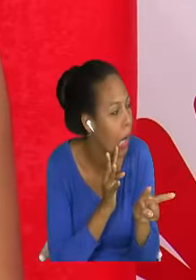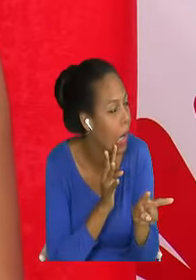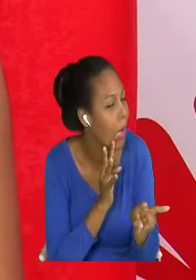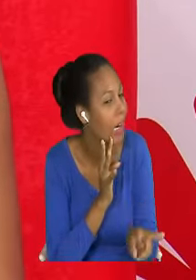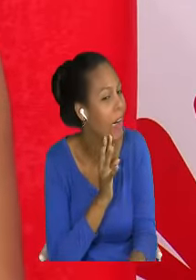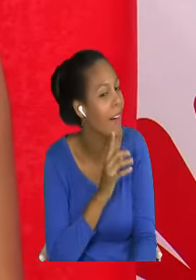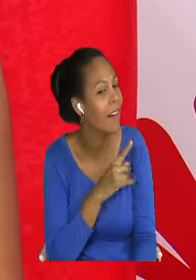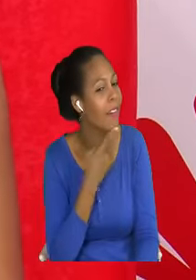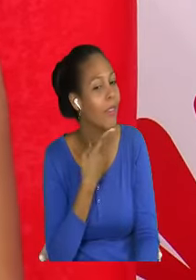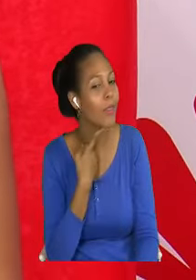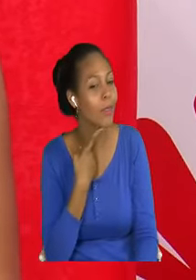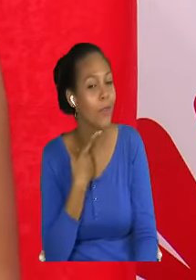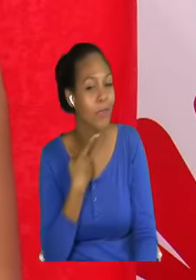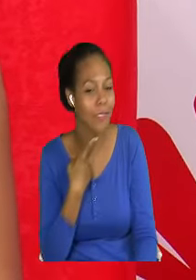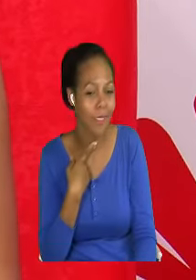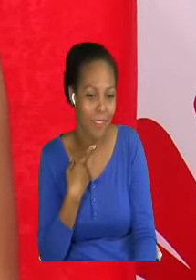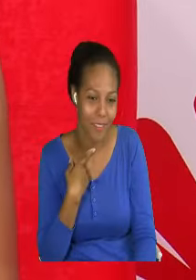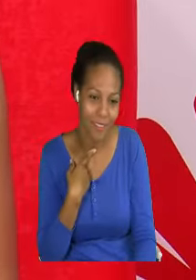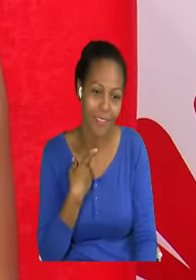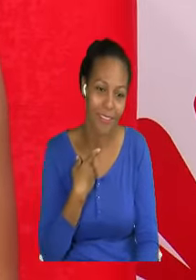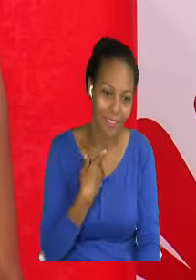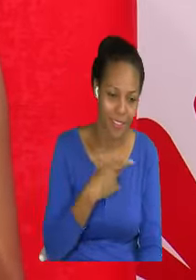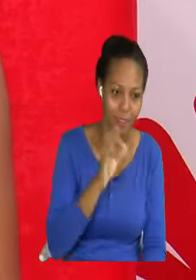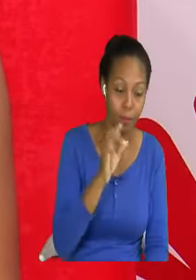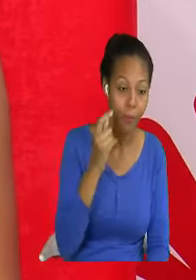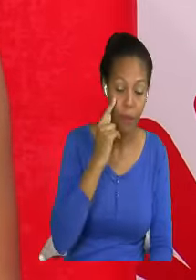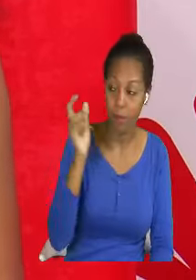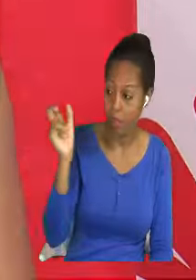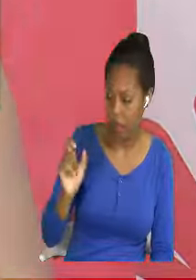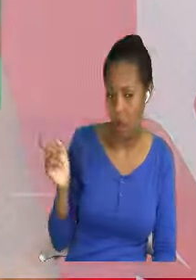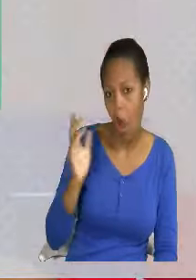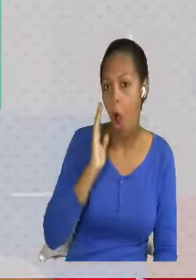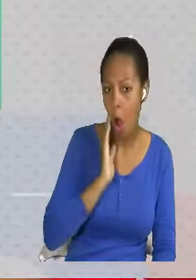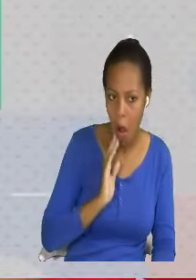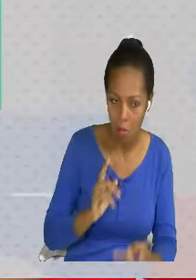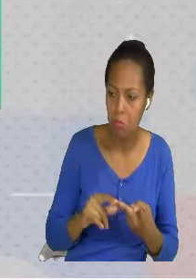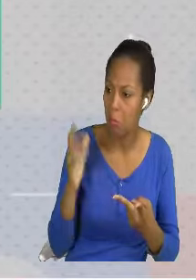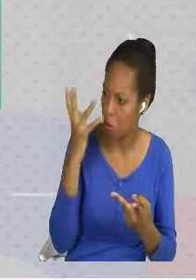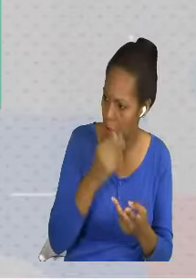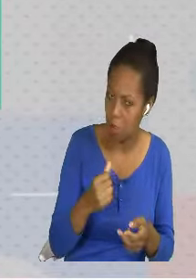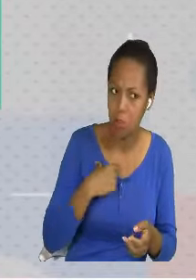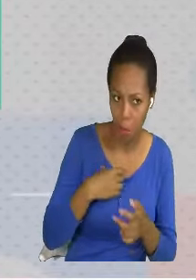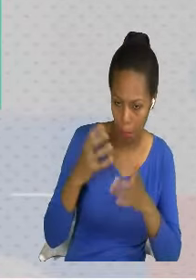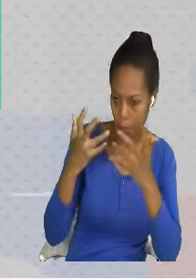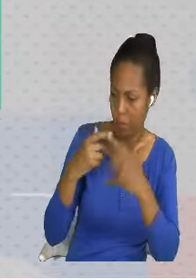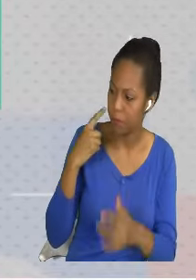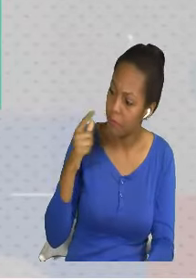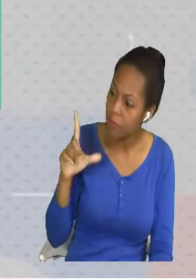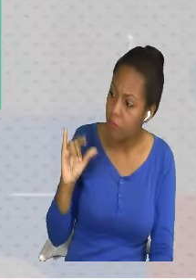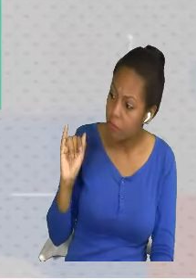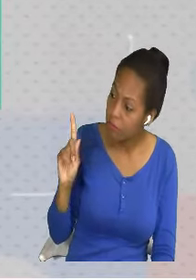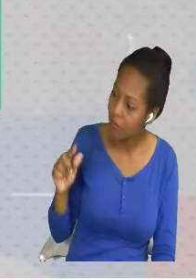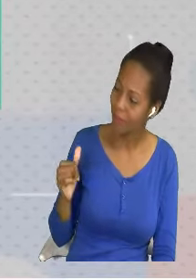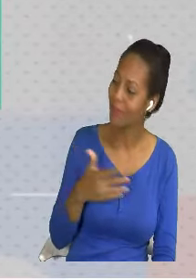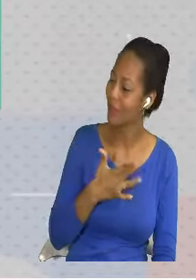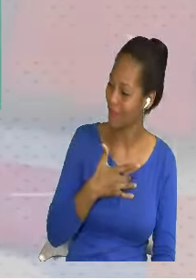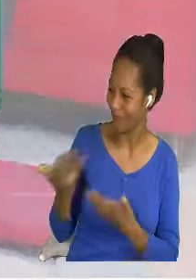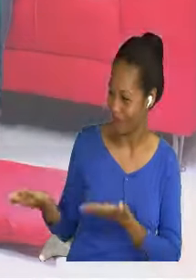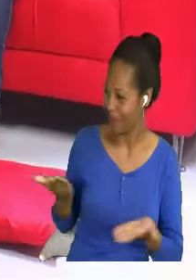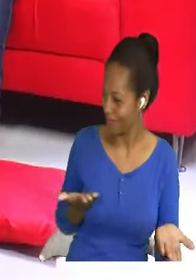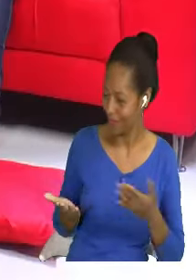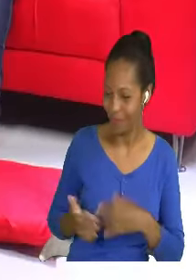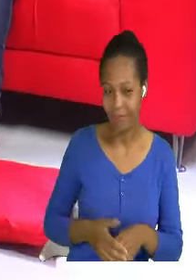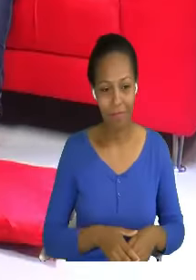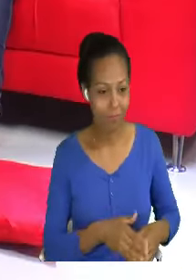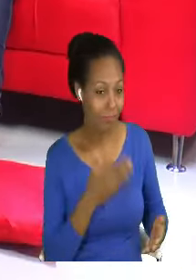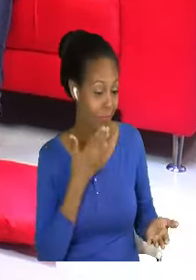que es empresaria, es de la ciudad, es joven y bonita también. Ella es Luisa Márquez. Buenos días, Luisa, ¿cómo estás? Buenos días, gracias a todos